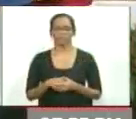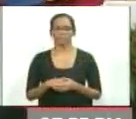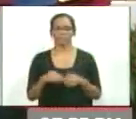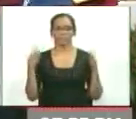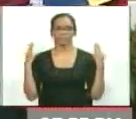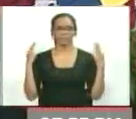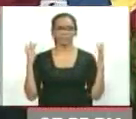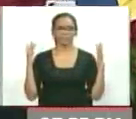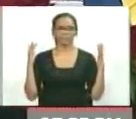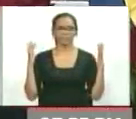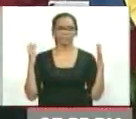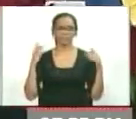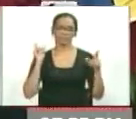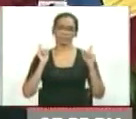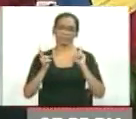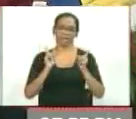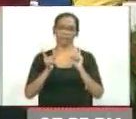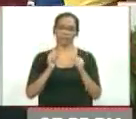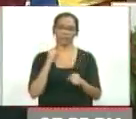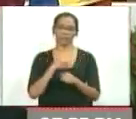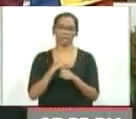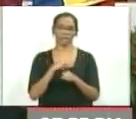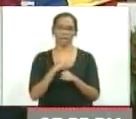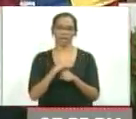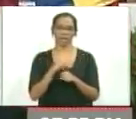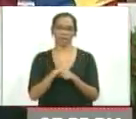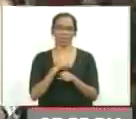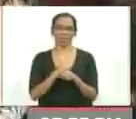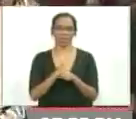Y están algunos trabajadores.